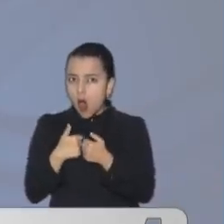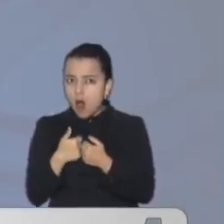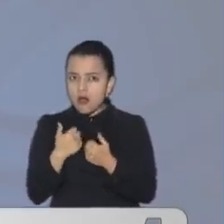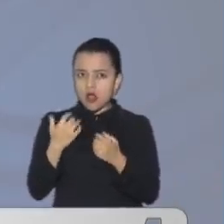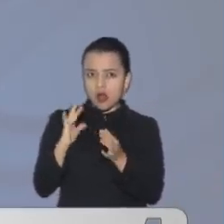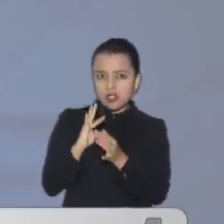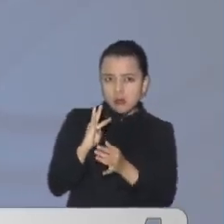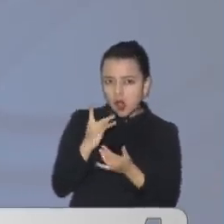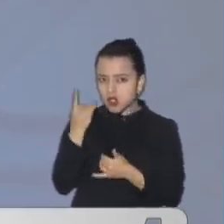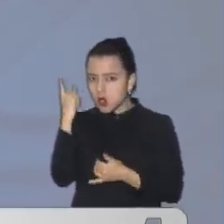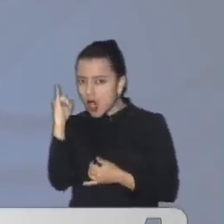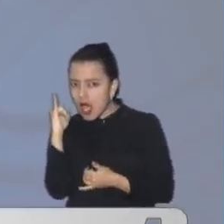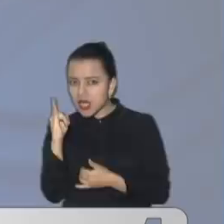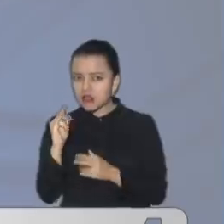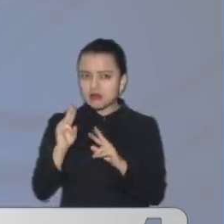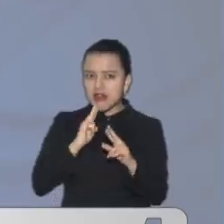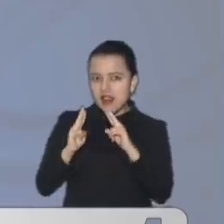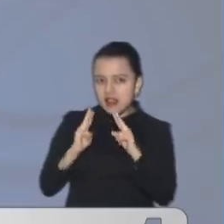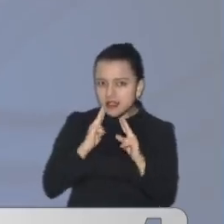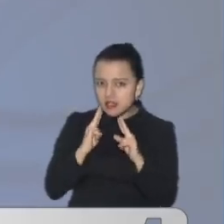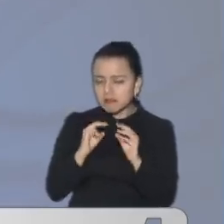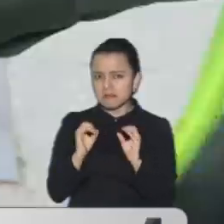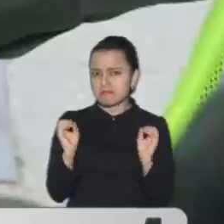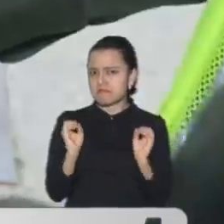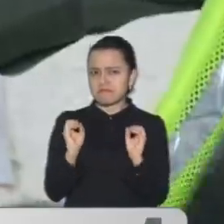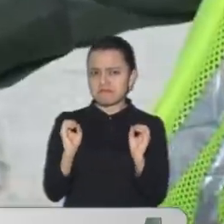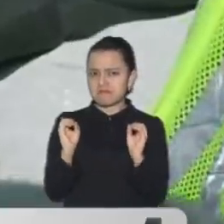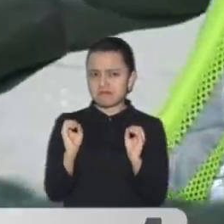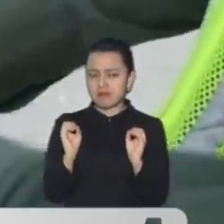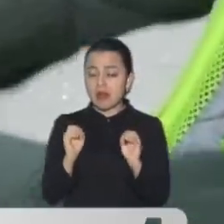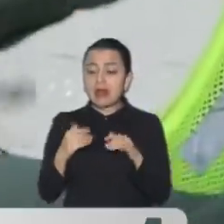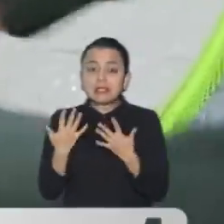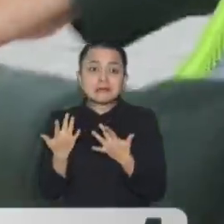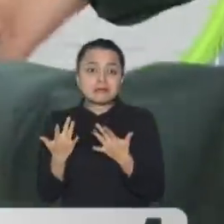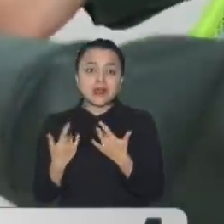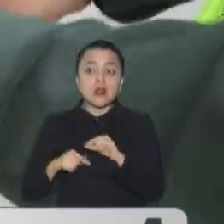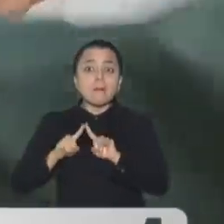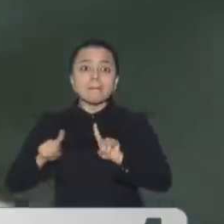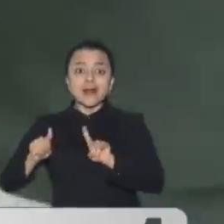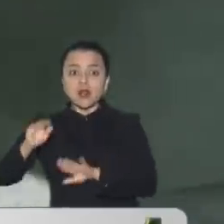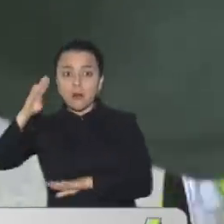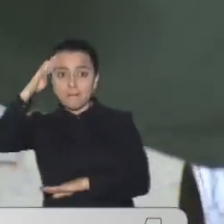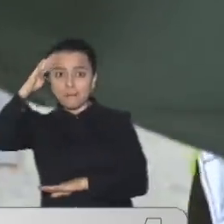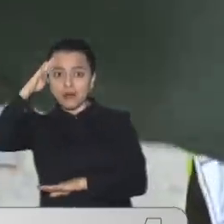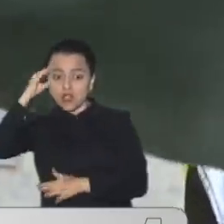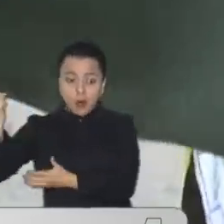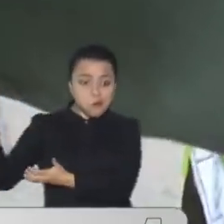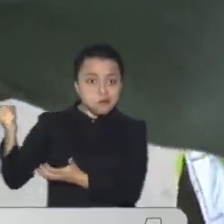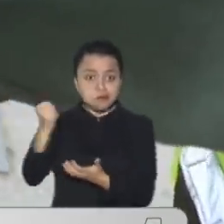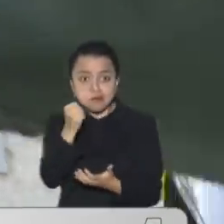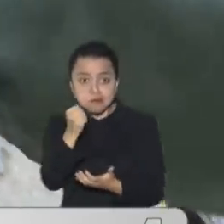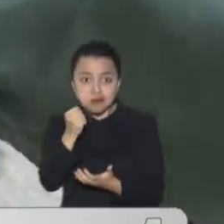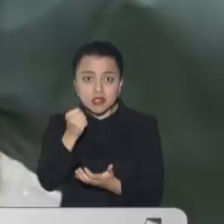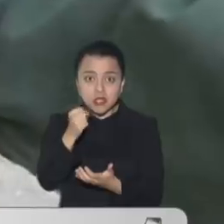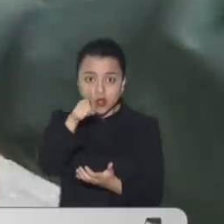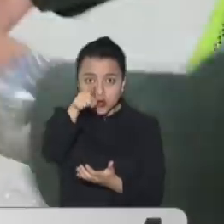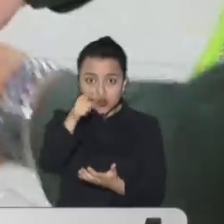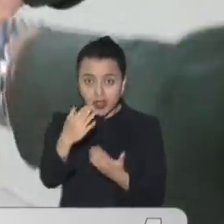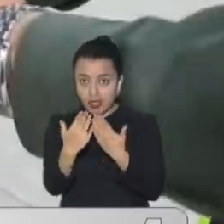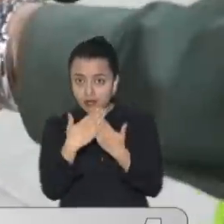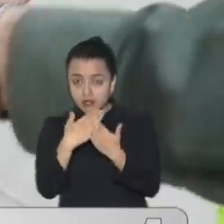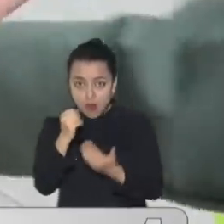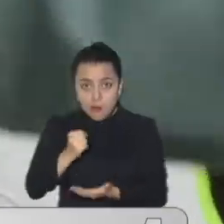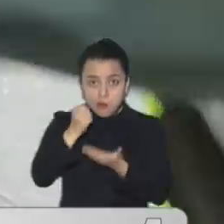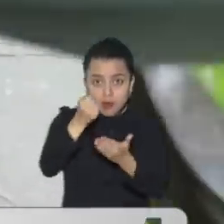había dicho en un principio. Lo cierto es que la policía dijo que por el momento no se ha pagado la recompensa que se ofreció en su